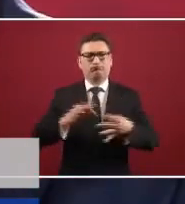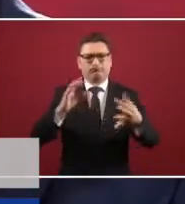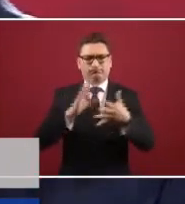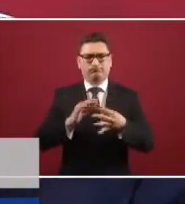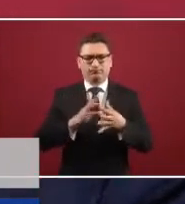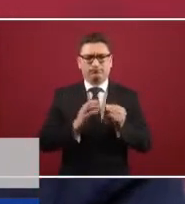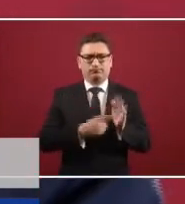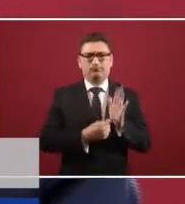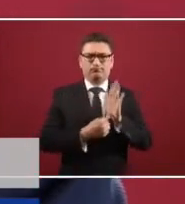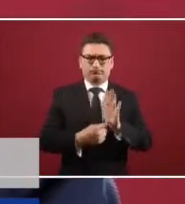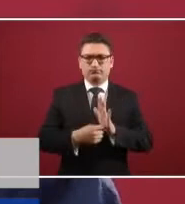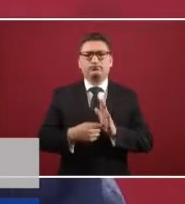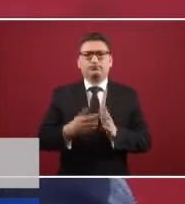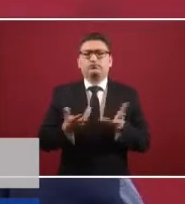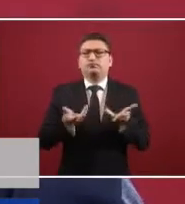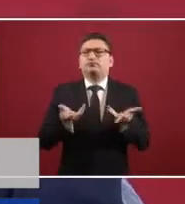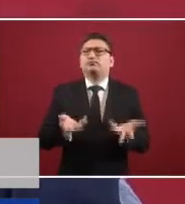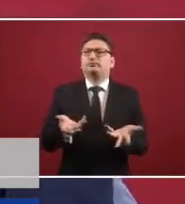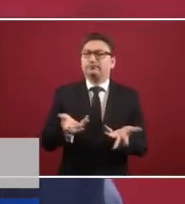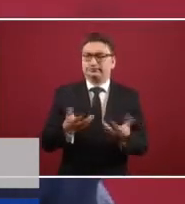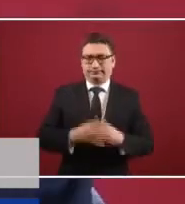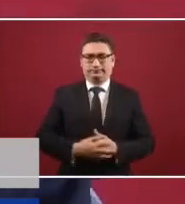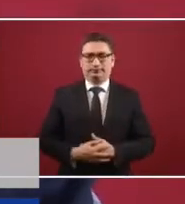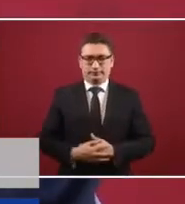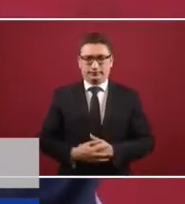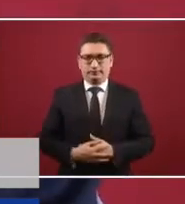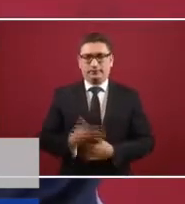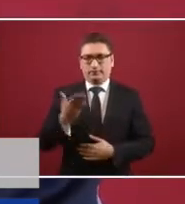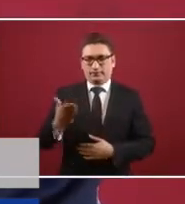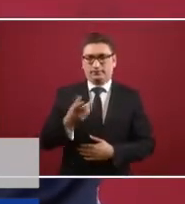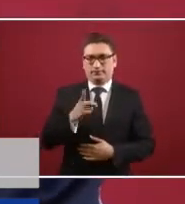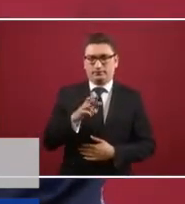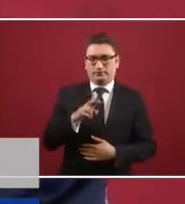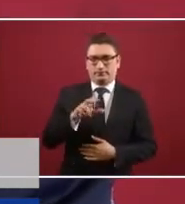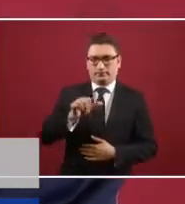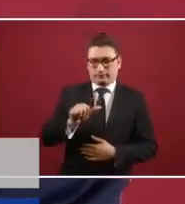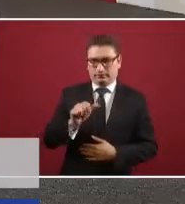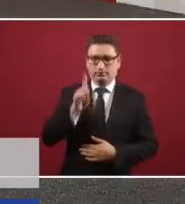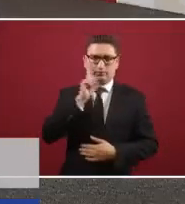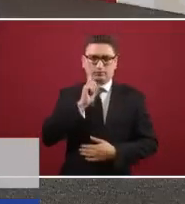Mexicana, luchador social que lograra el derecho de los campesinos a la tierra.